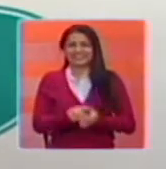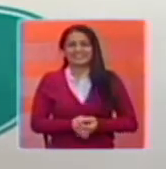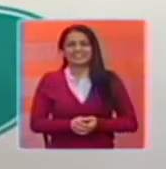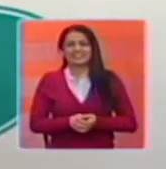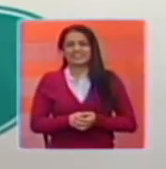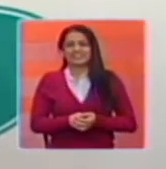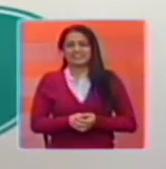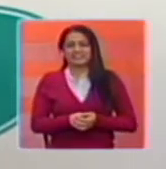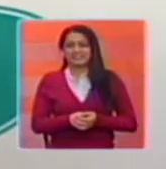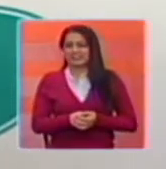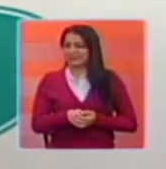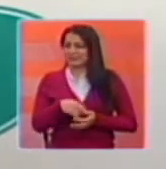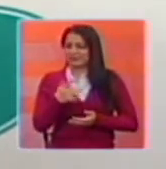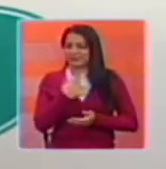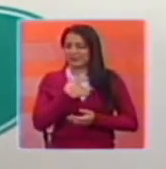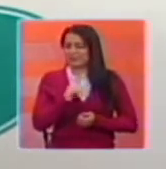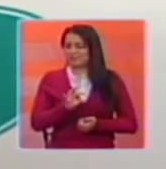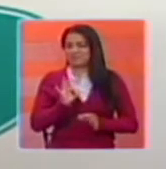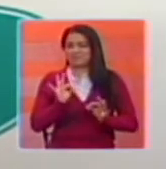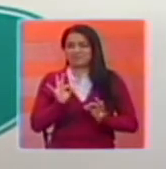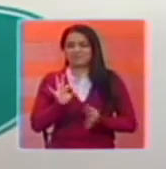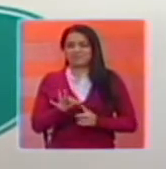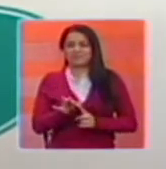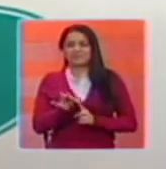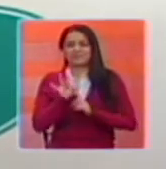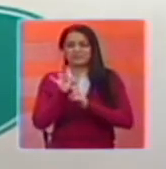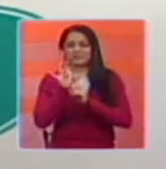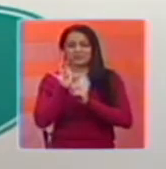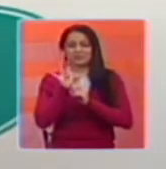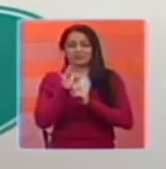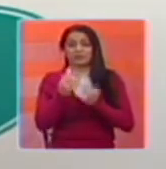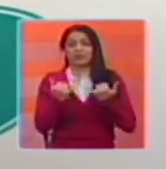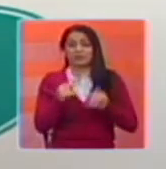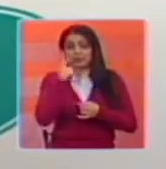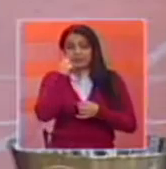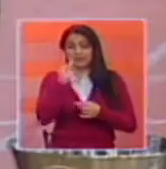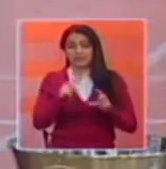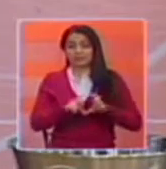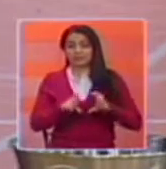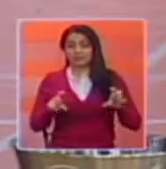desierto, la última limonada del desierto, ¿no? El teléfono está en sus pantallas,